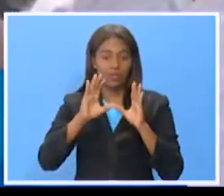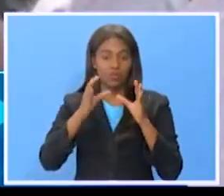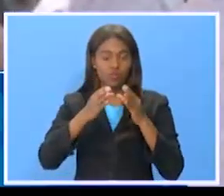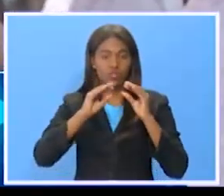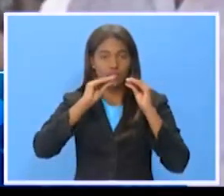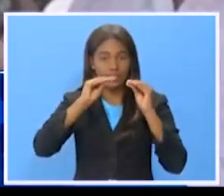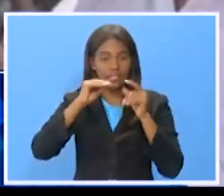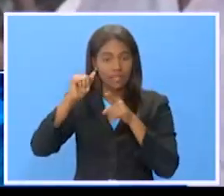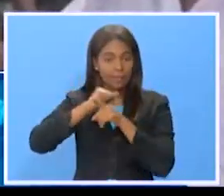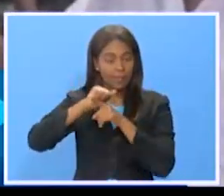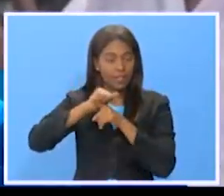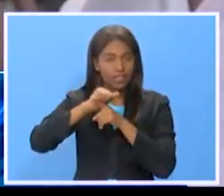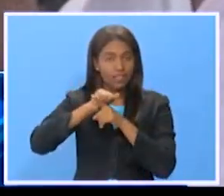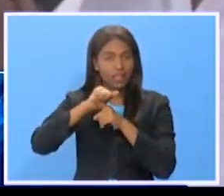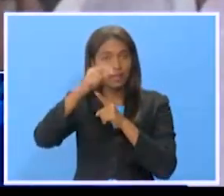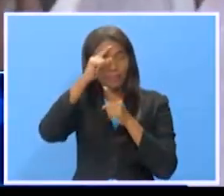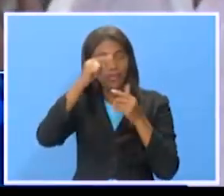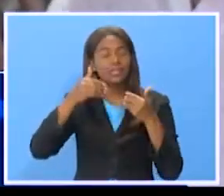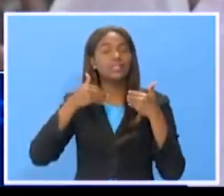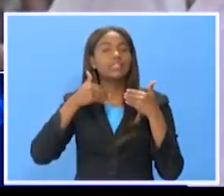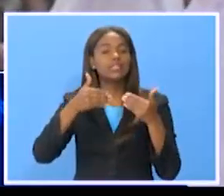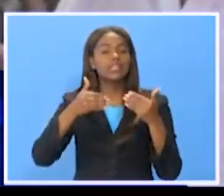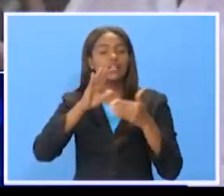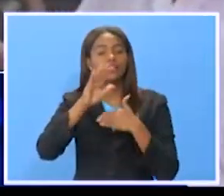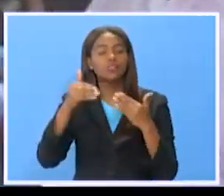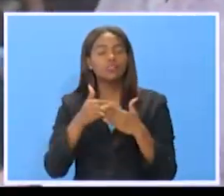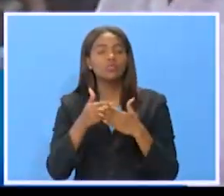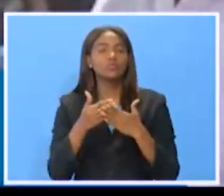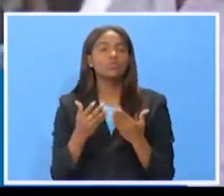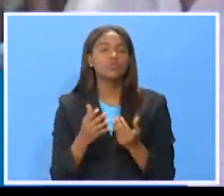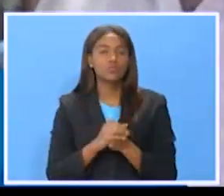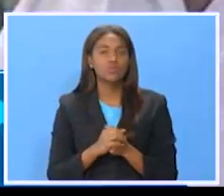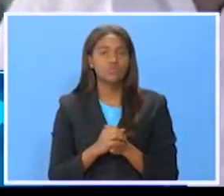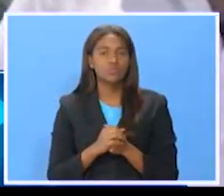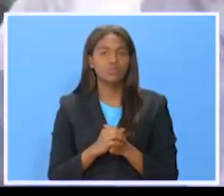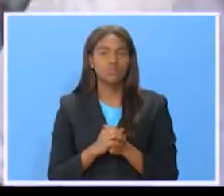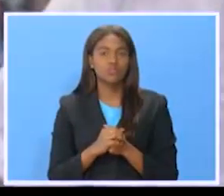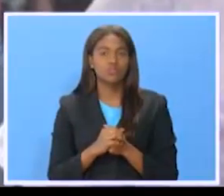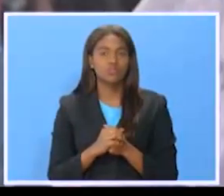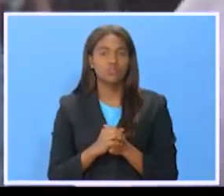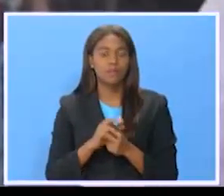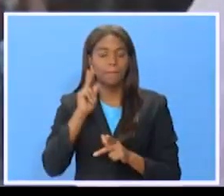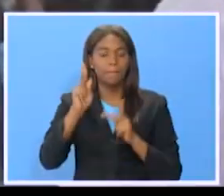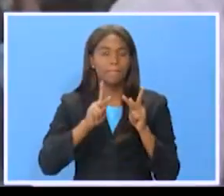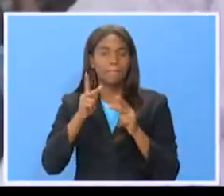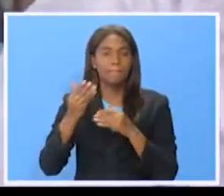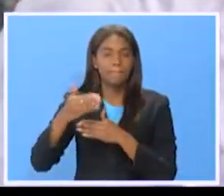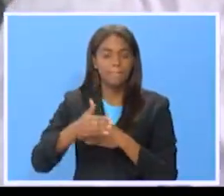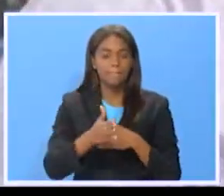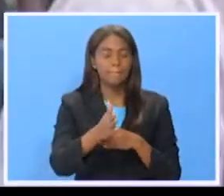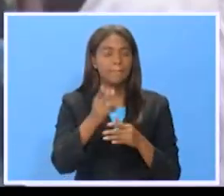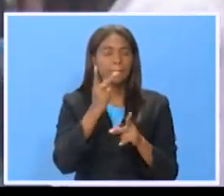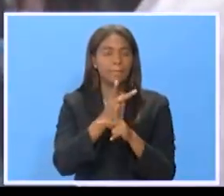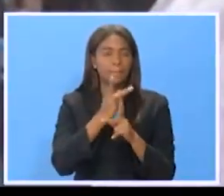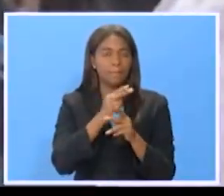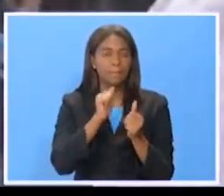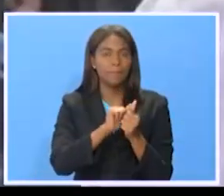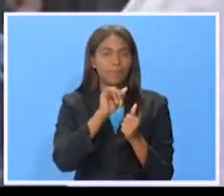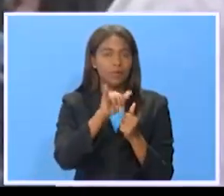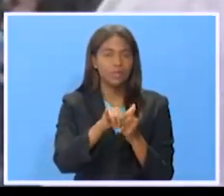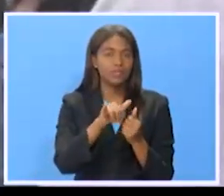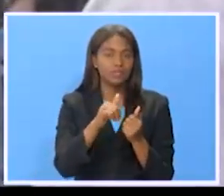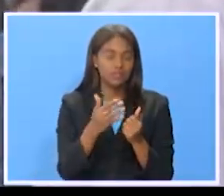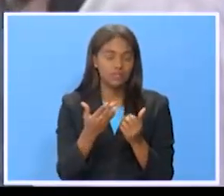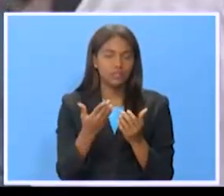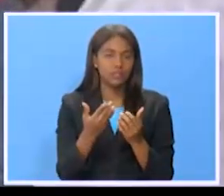práctico para desarrollar los acuacultores, los piscicultores de la provincia de Sánchez